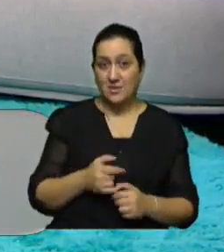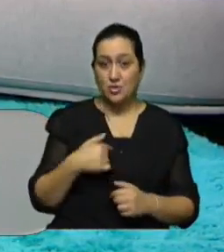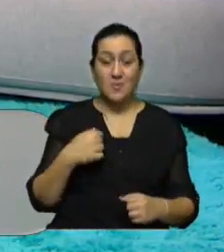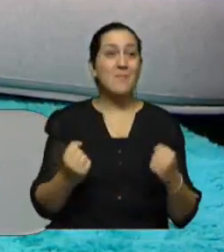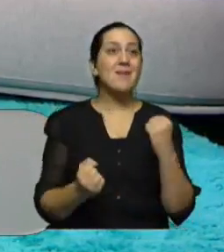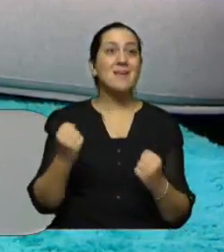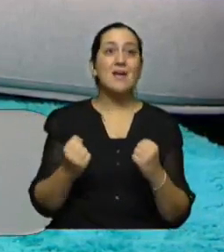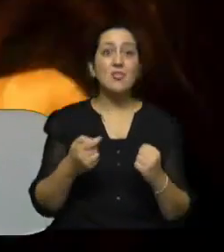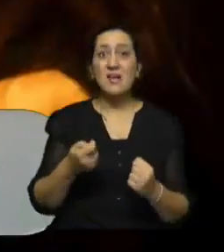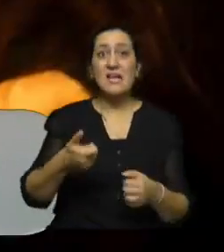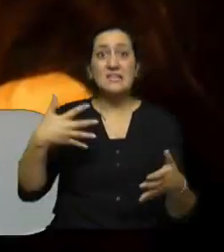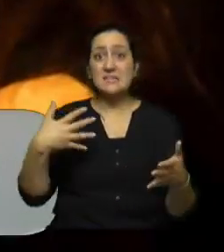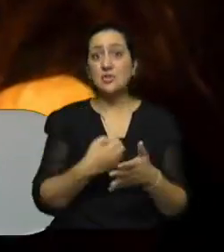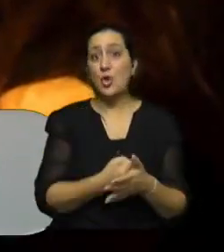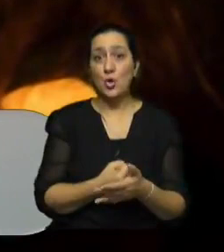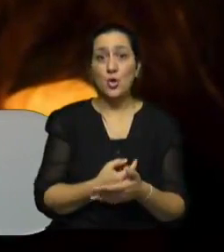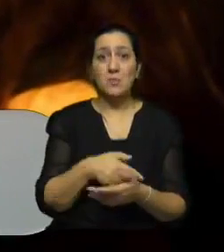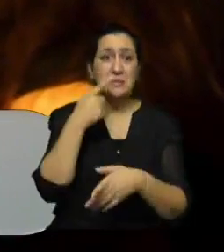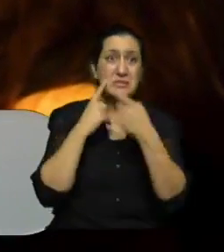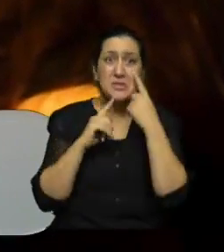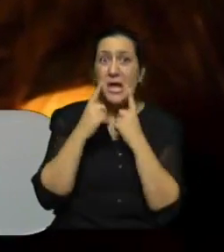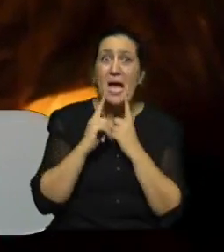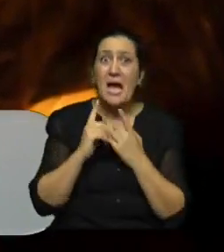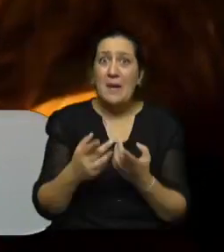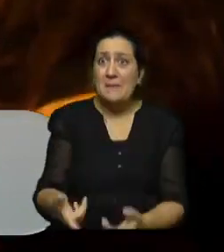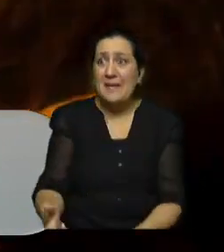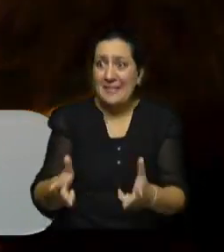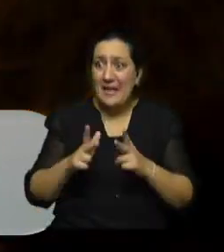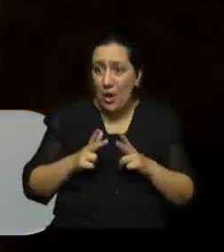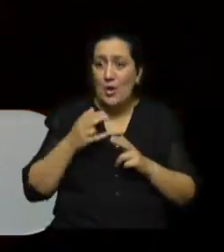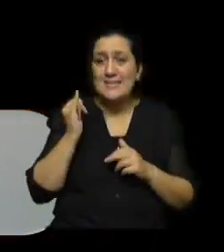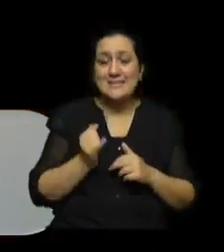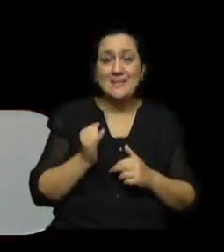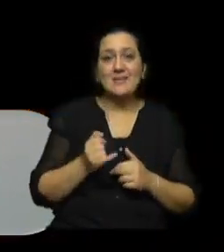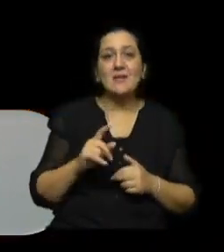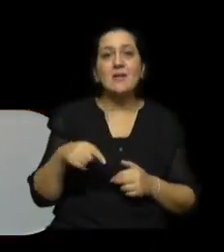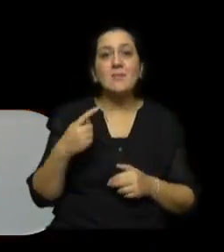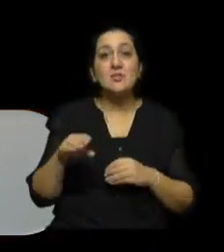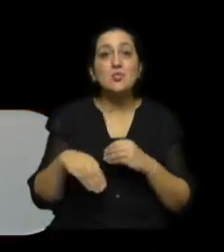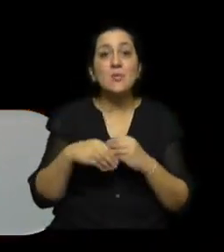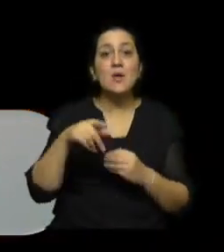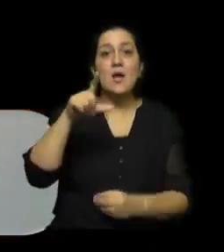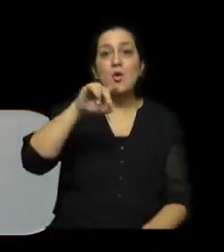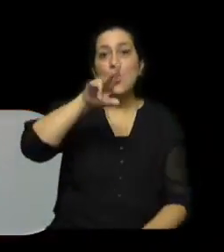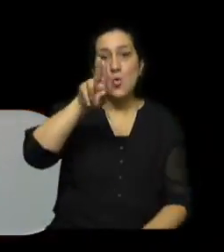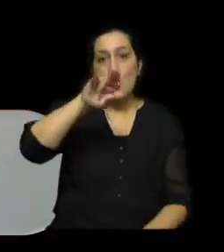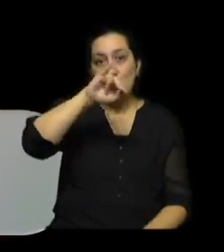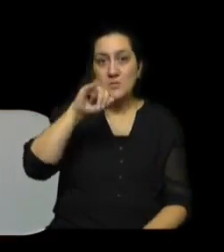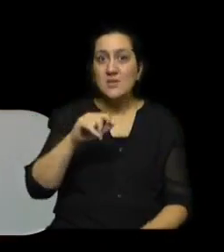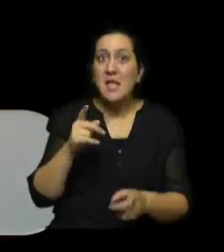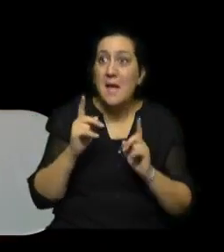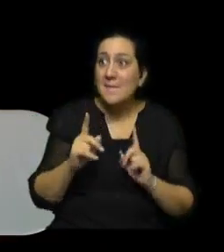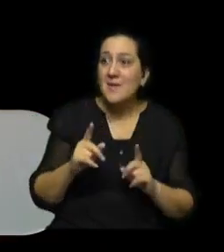auto, casi choco, fue como llanto, cosa, emoción. Porque Ximena Márquez me dijo que sí. Después me dice, y sumamos a Luz al equipo, Luz